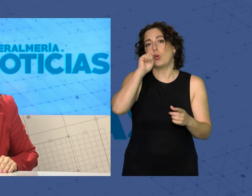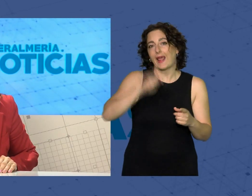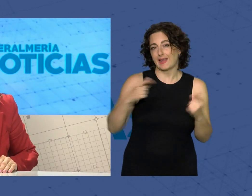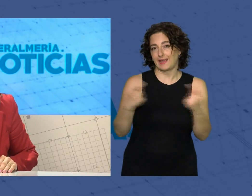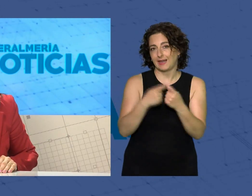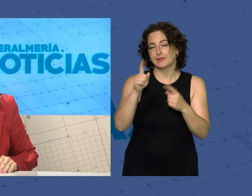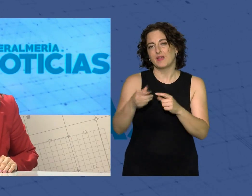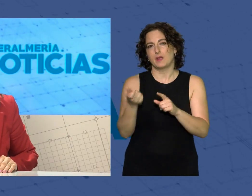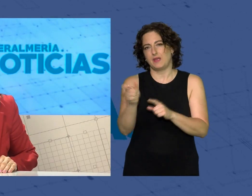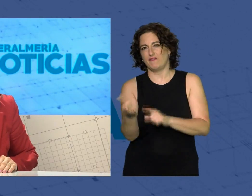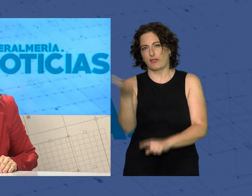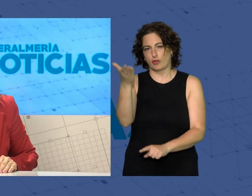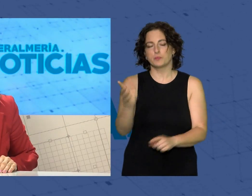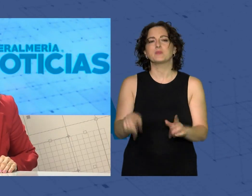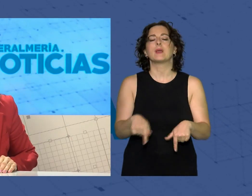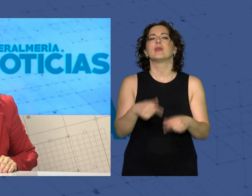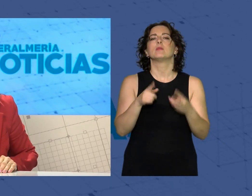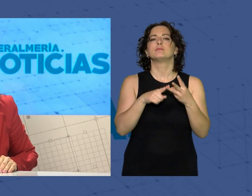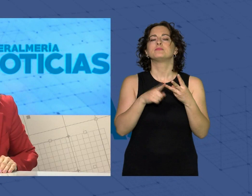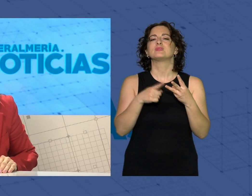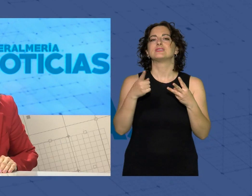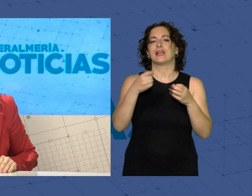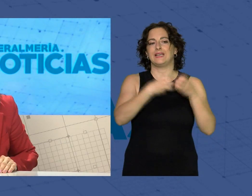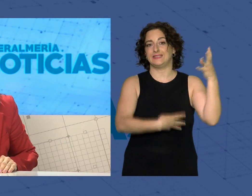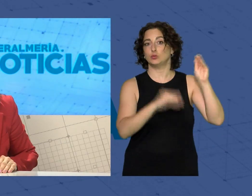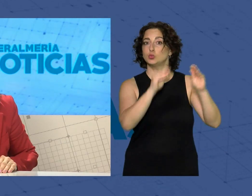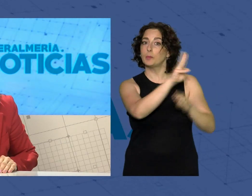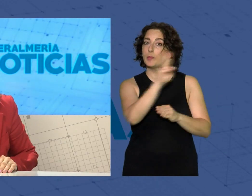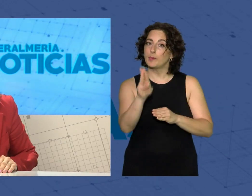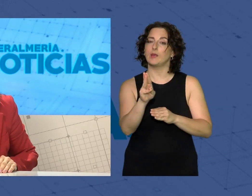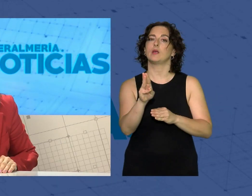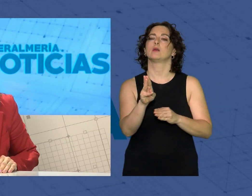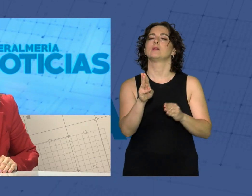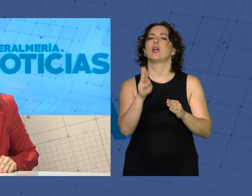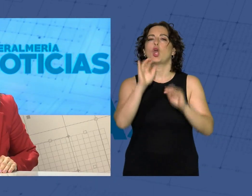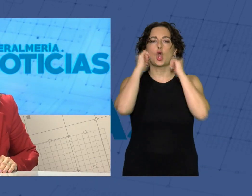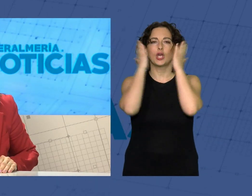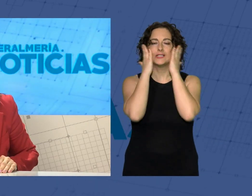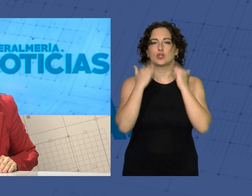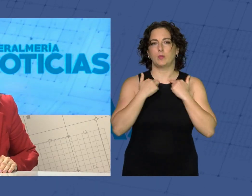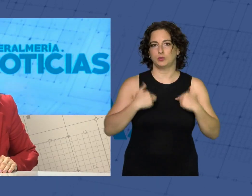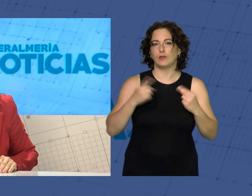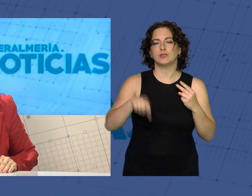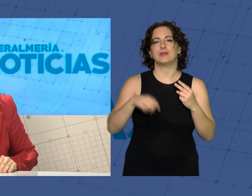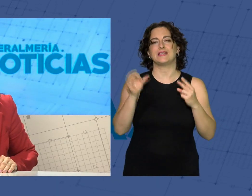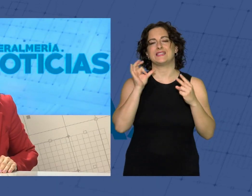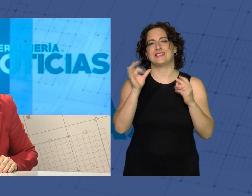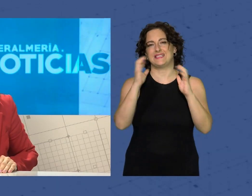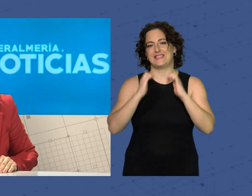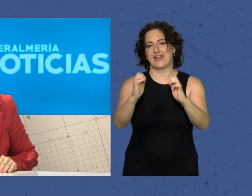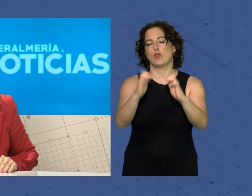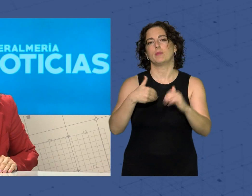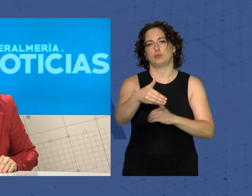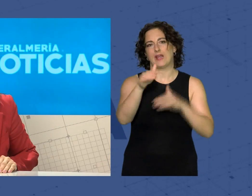inflación. Además, también conocimos las listas del Partido Popular al Congreso de los Diputados y al Senado para las próximas elecciones